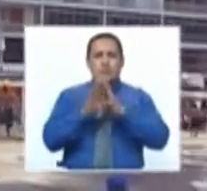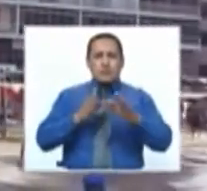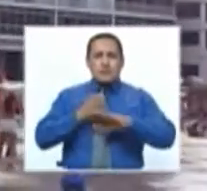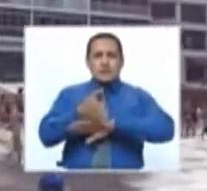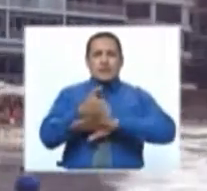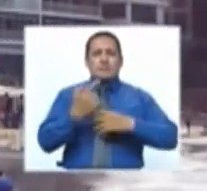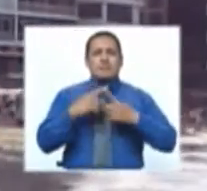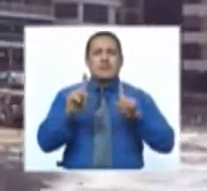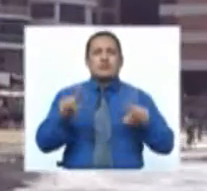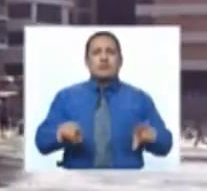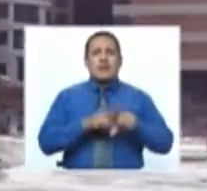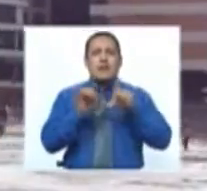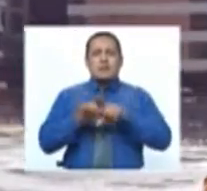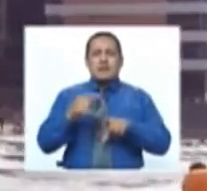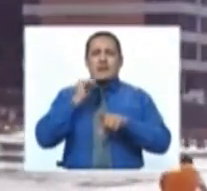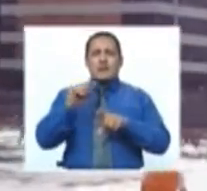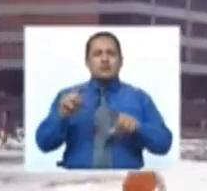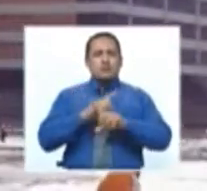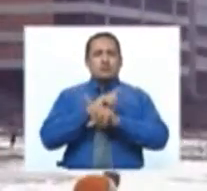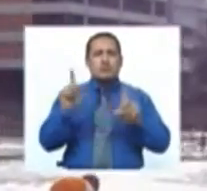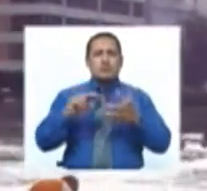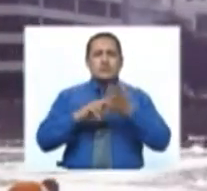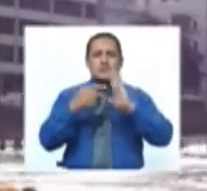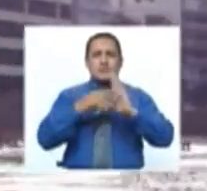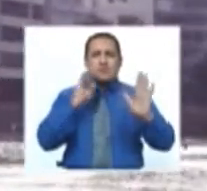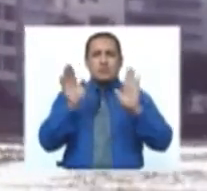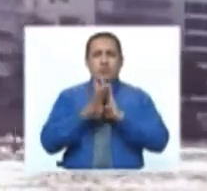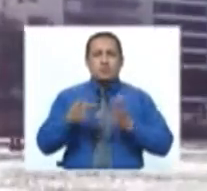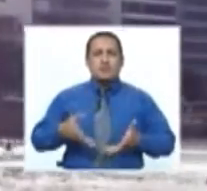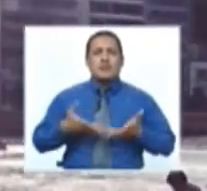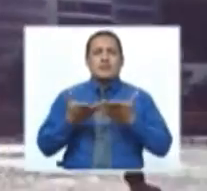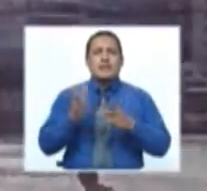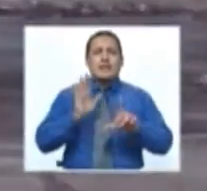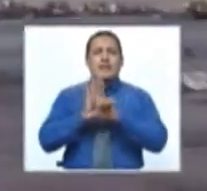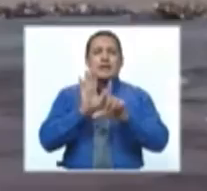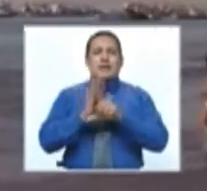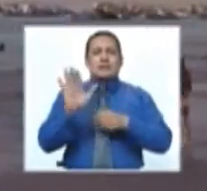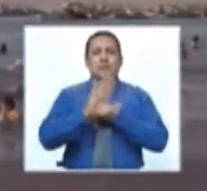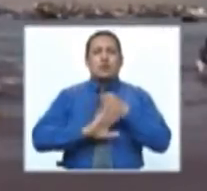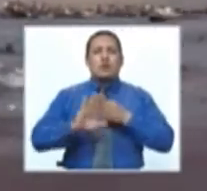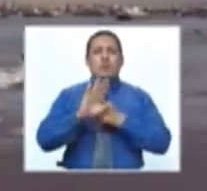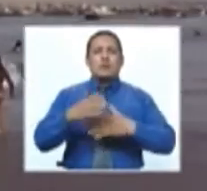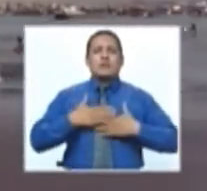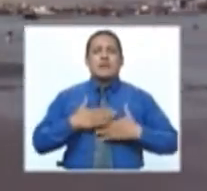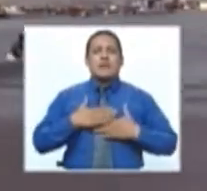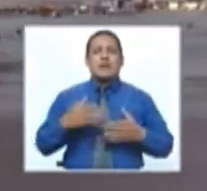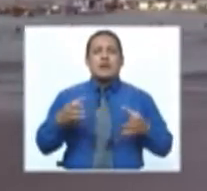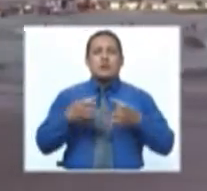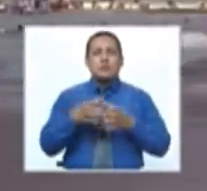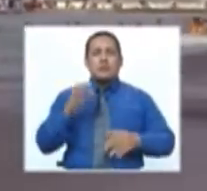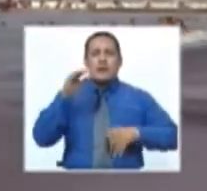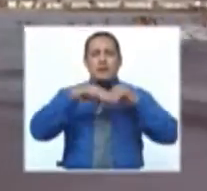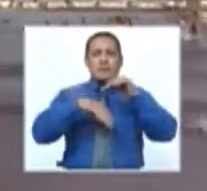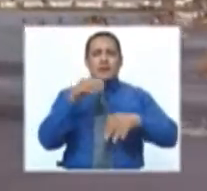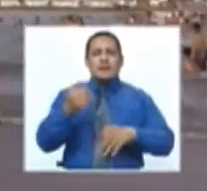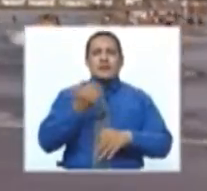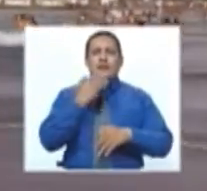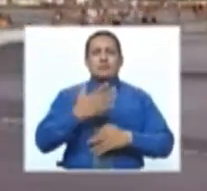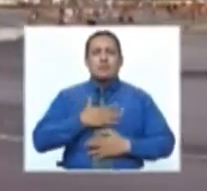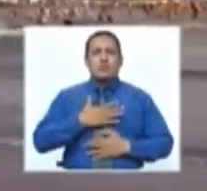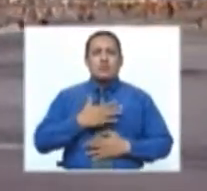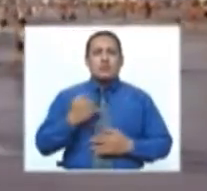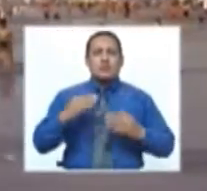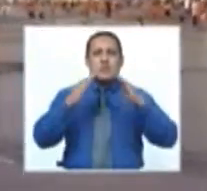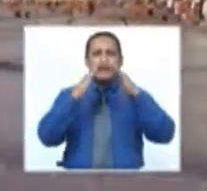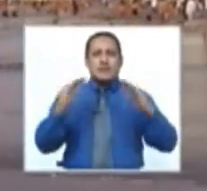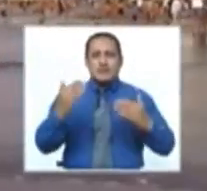su acceso, pero ello de ninguna manera le da legitimidad de propiedad privada a las playas por parte de los